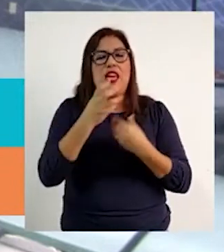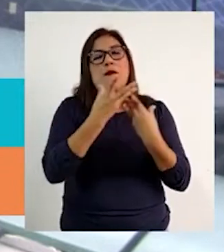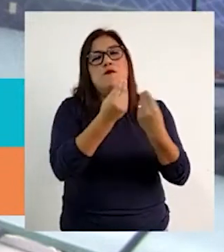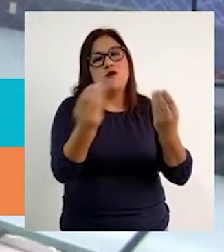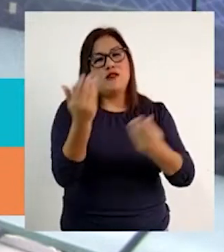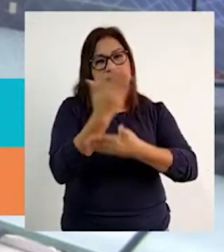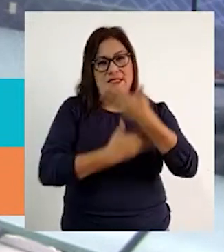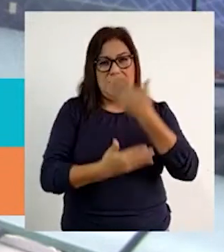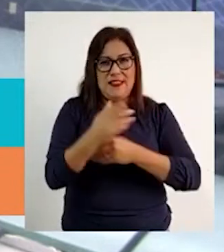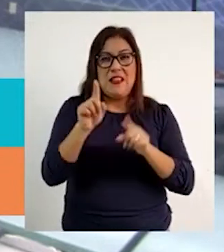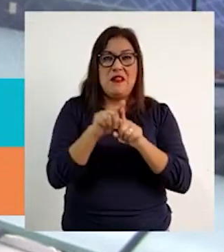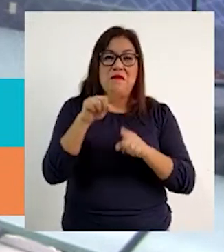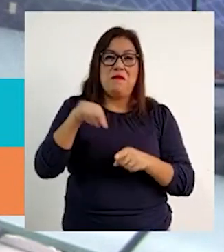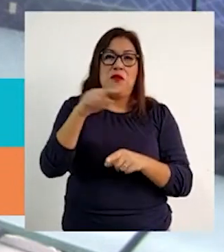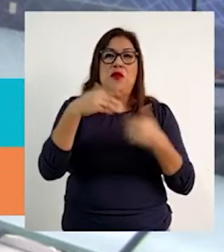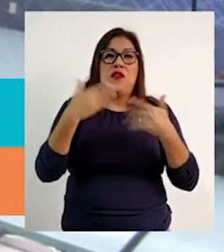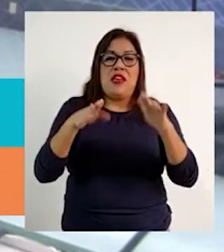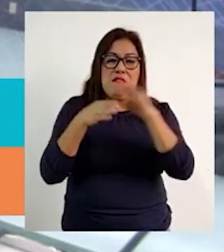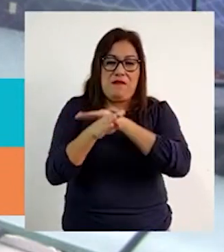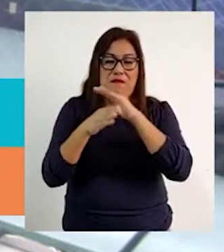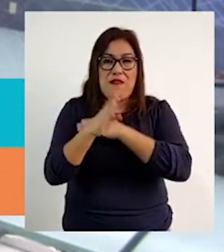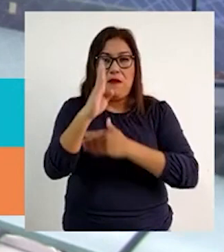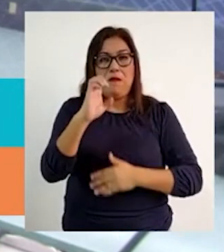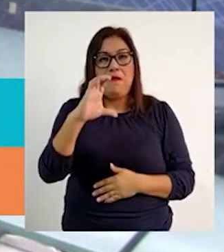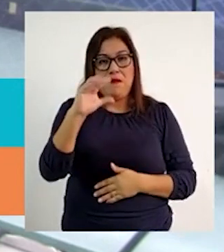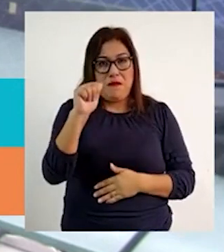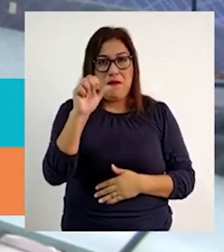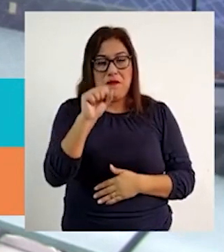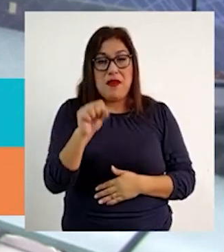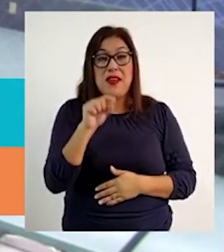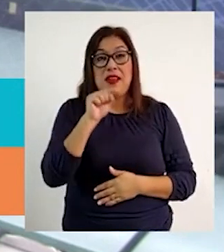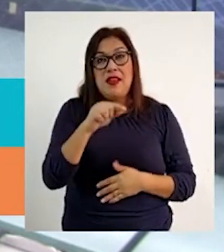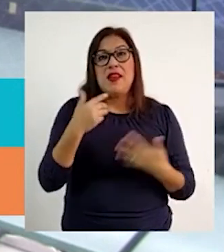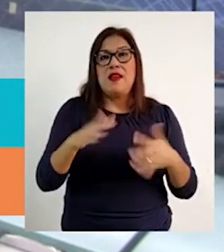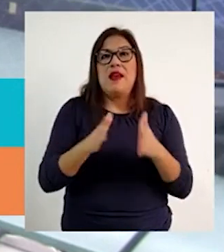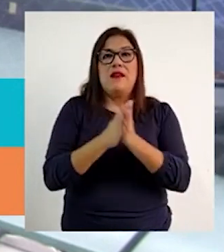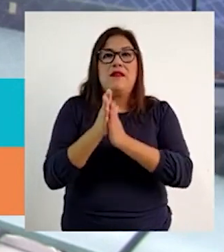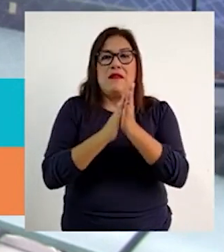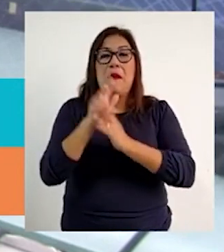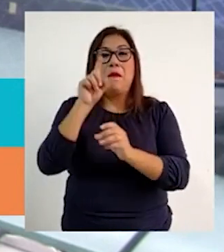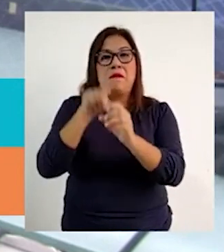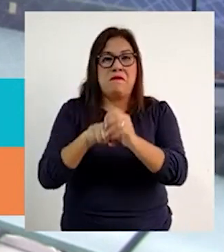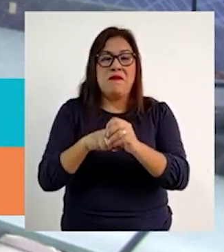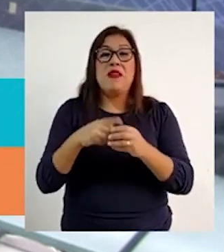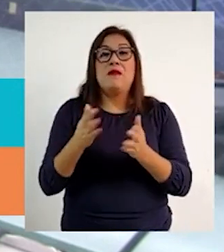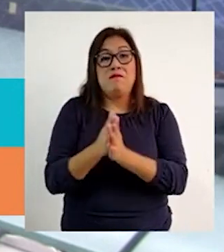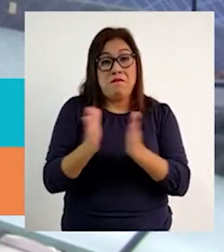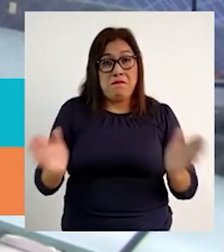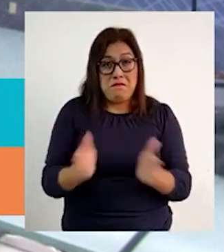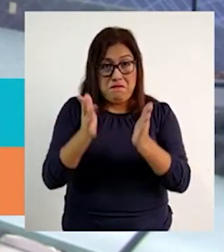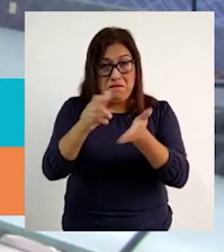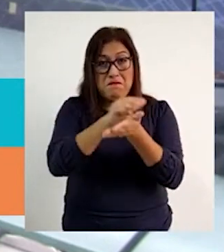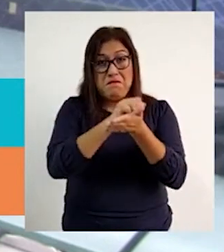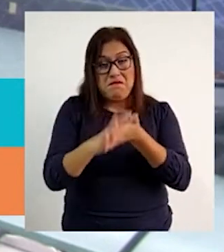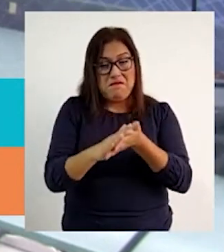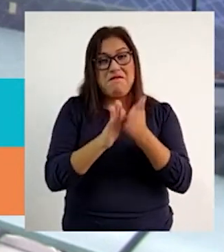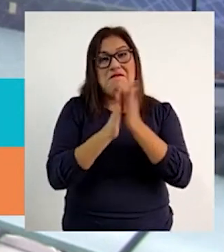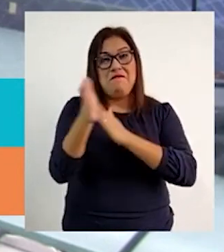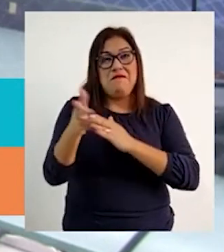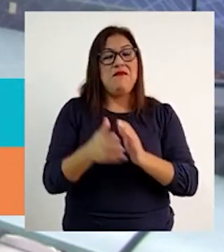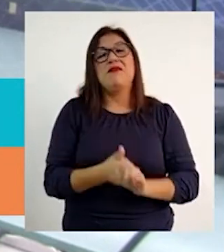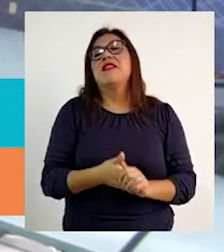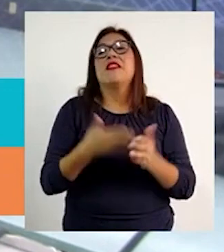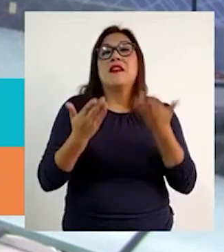tenido acceso a esta beca y están actualmente incluso participando. Así es que vayan, es totalmente gratuito. De repente